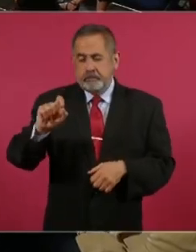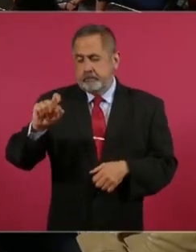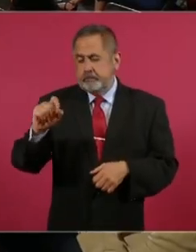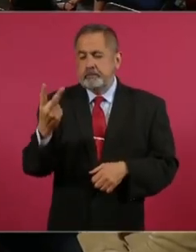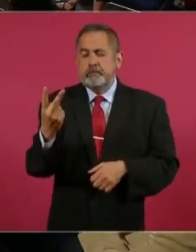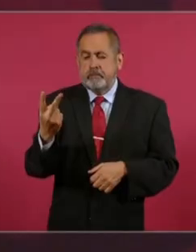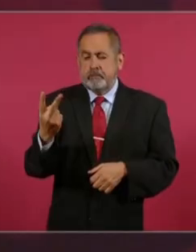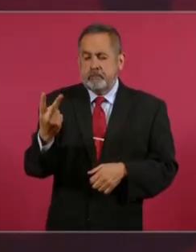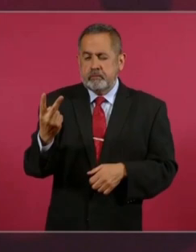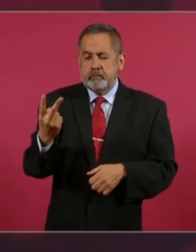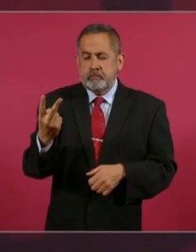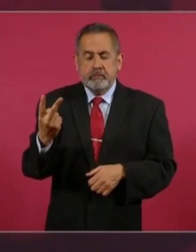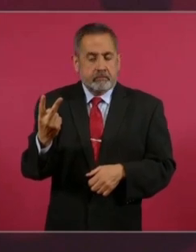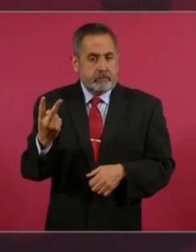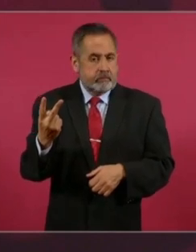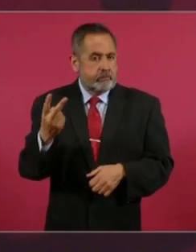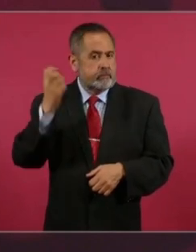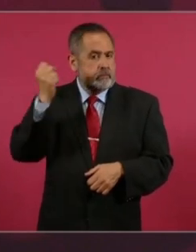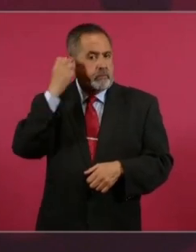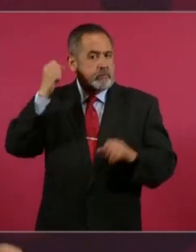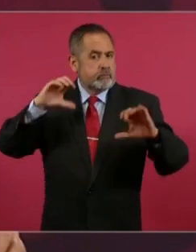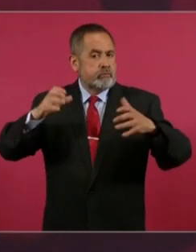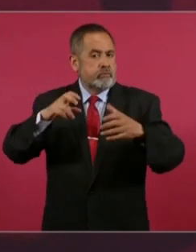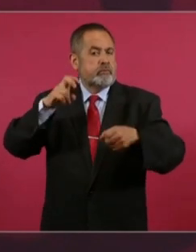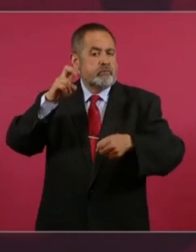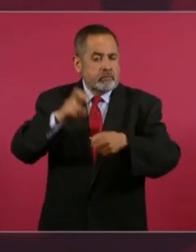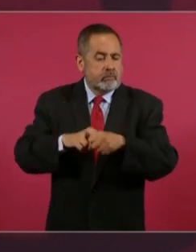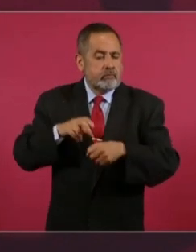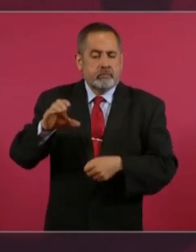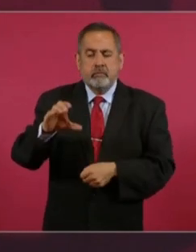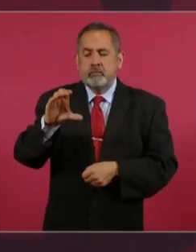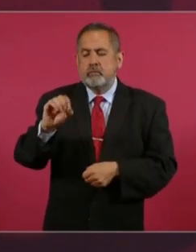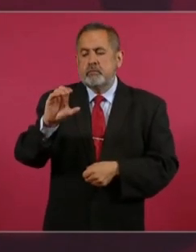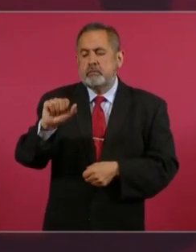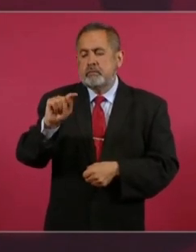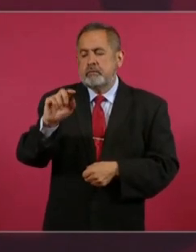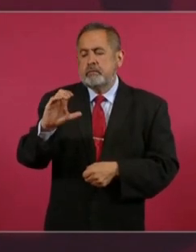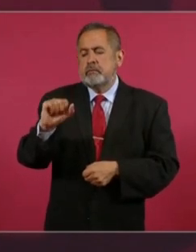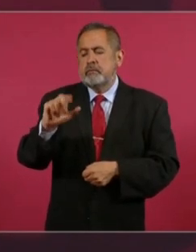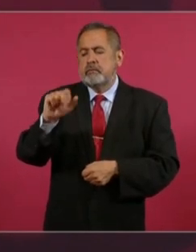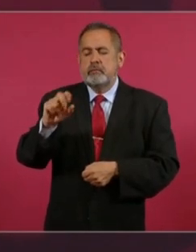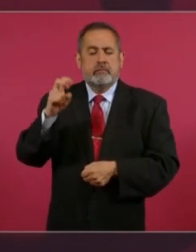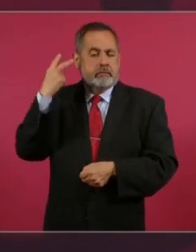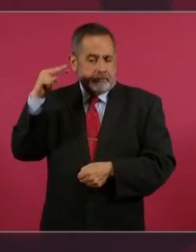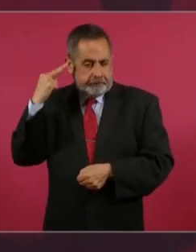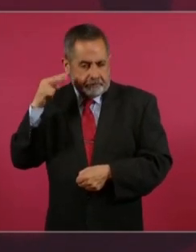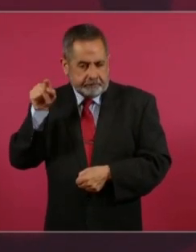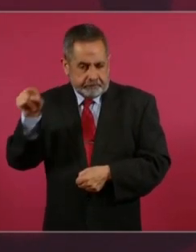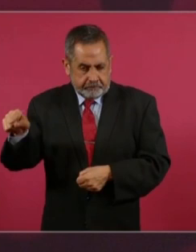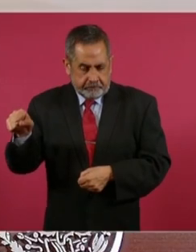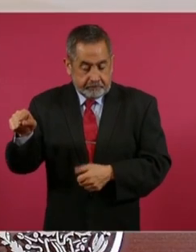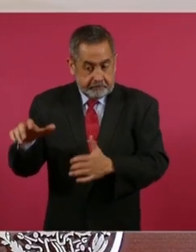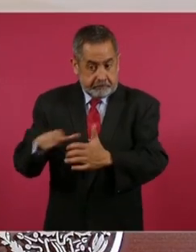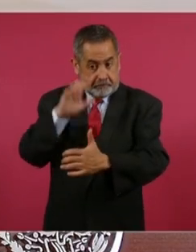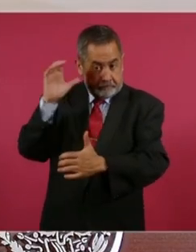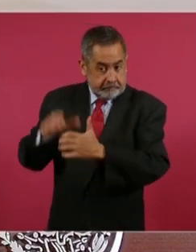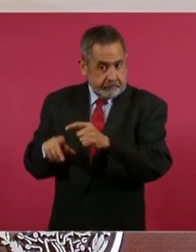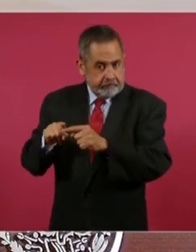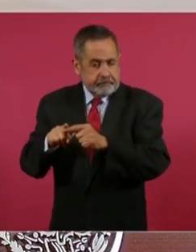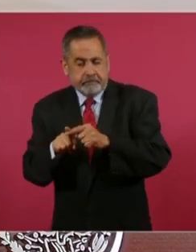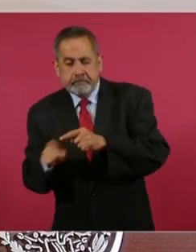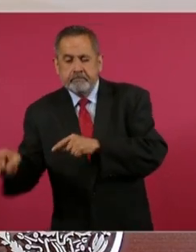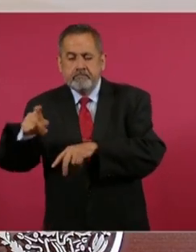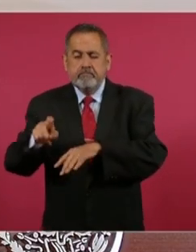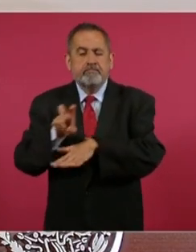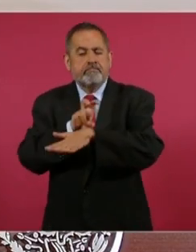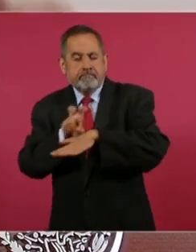22, la conferencia va a ser en Coatzacoalcos, porque terminando la conferencia yo me subo al